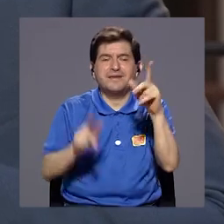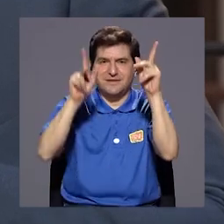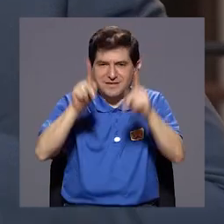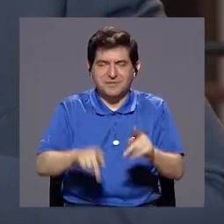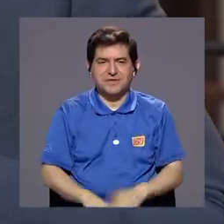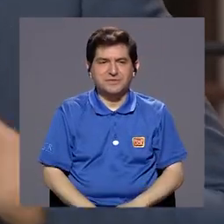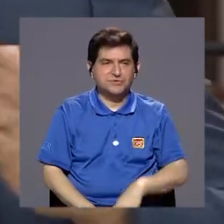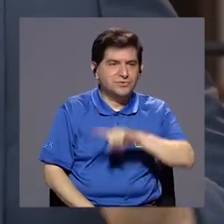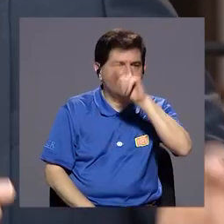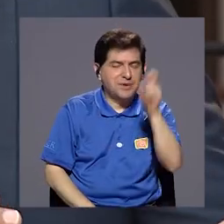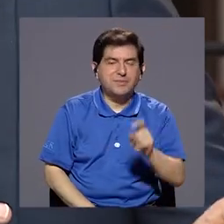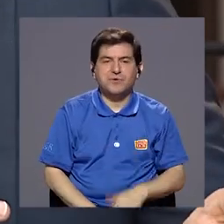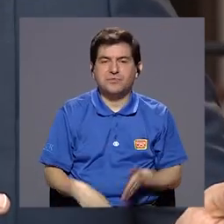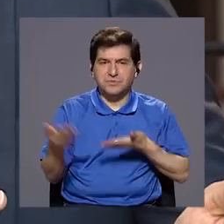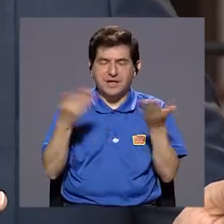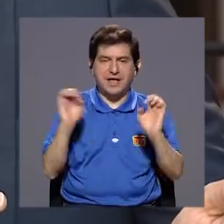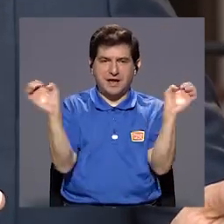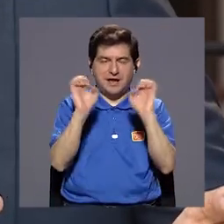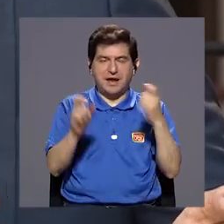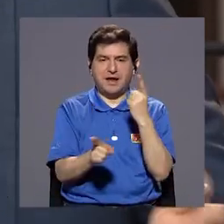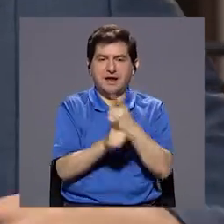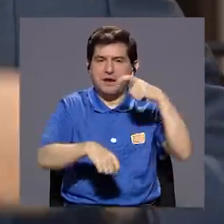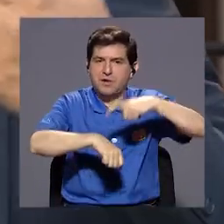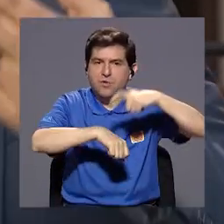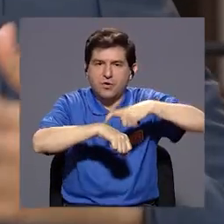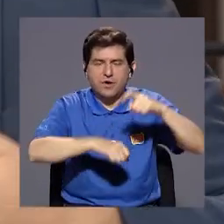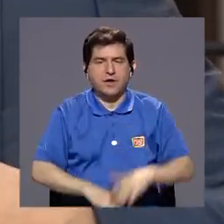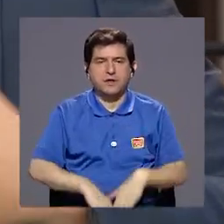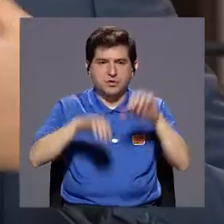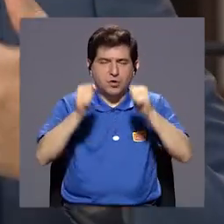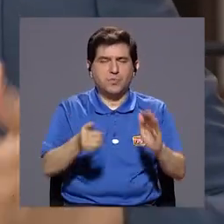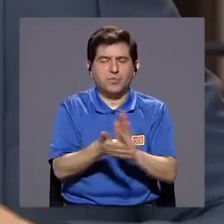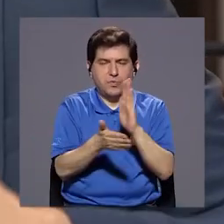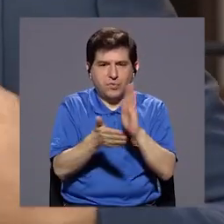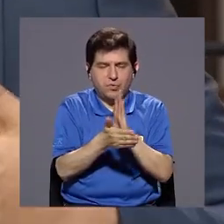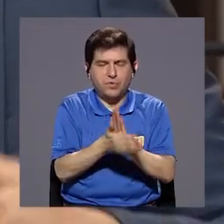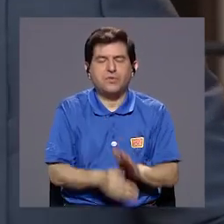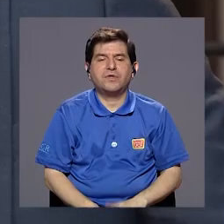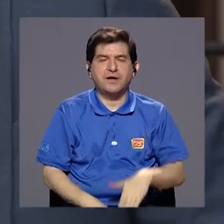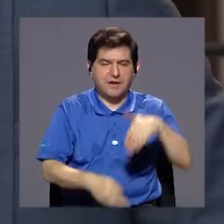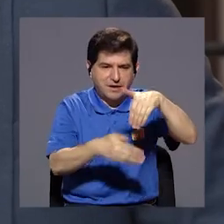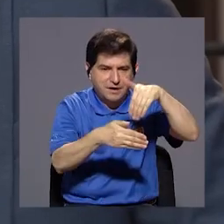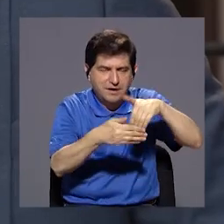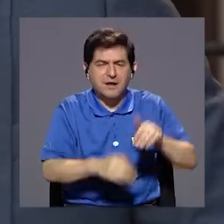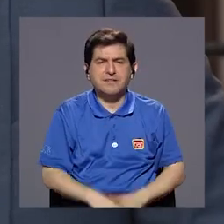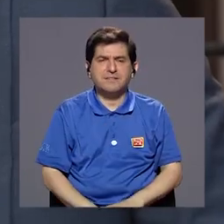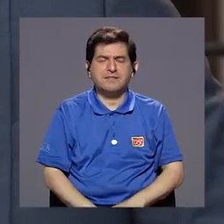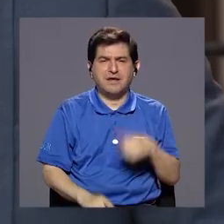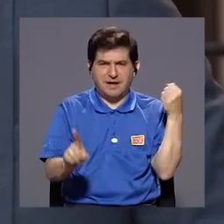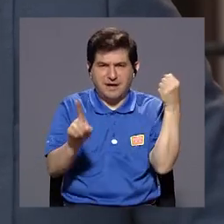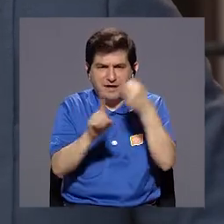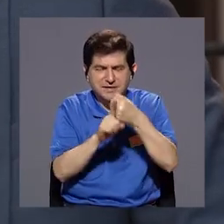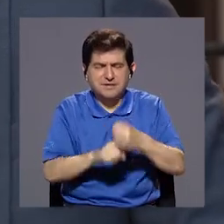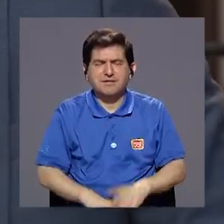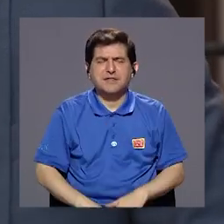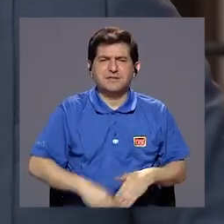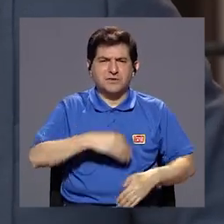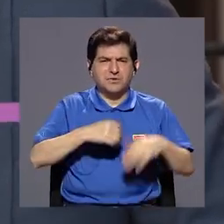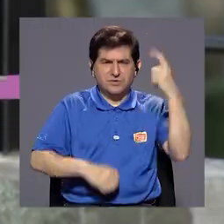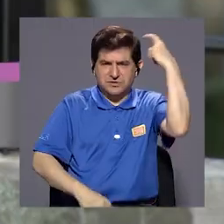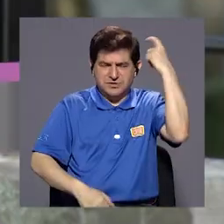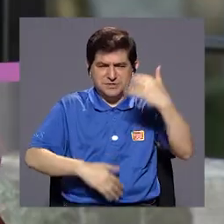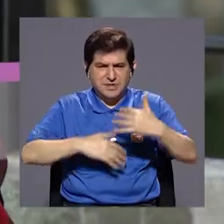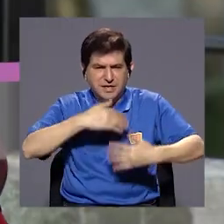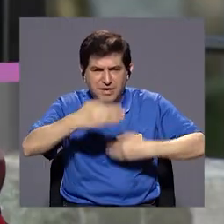el paciente consulte el servicio de emergencias oportunamente para poder documentar si efectivamente es un evento cerebrovascular que está empezando, que está en